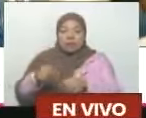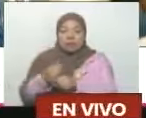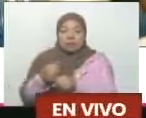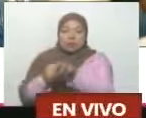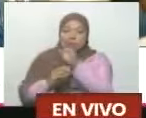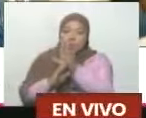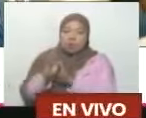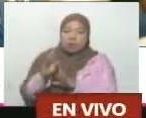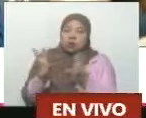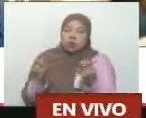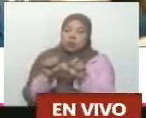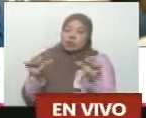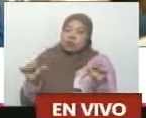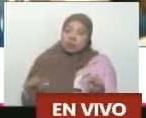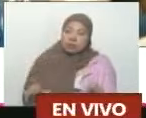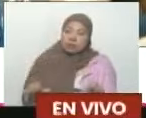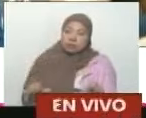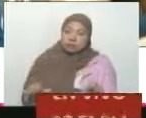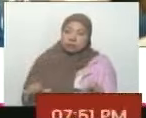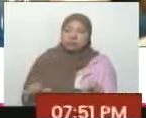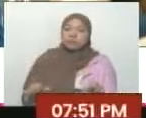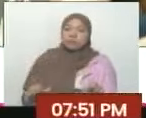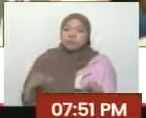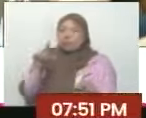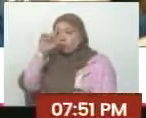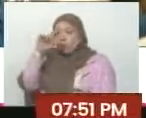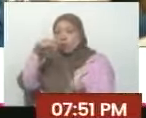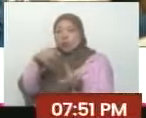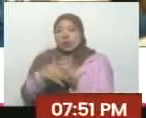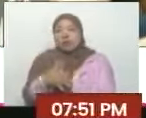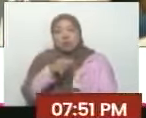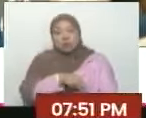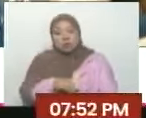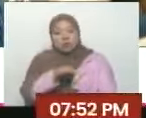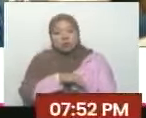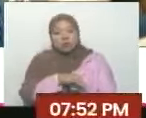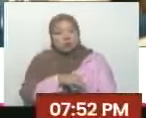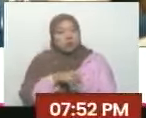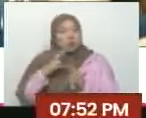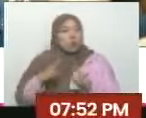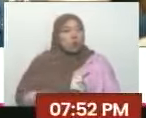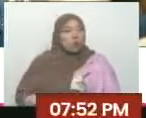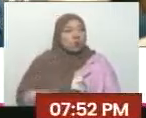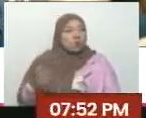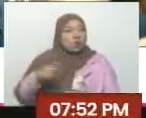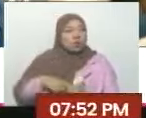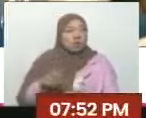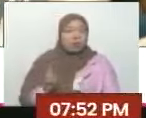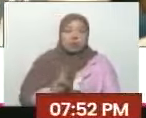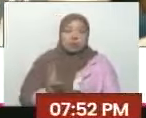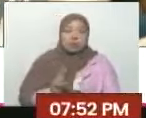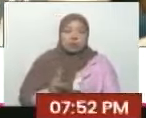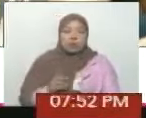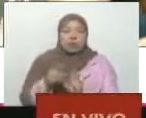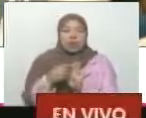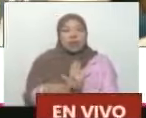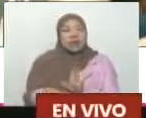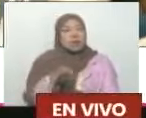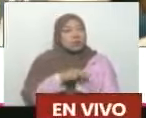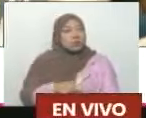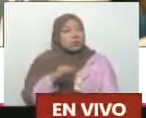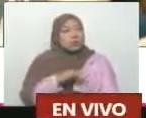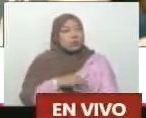Sobre todo de un nuevo modelo. El objetivo es la sociedad, el ser humano en el centro. Son los derechos sociales